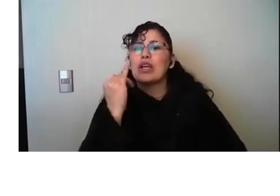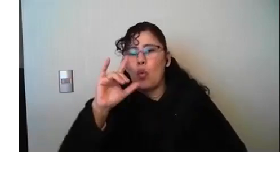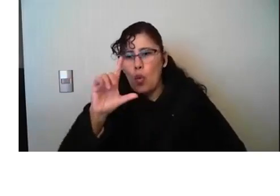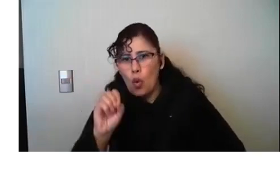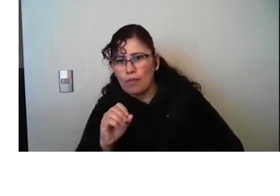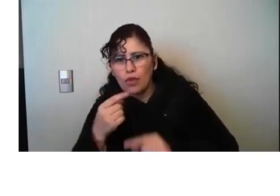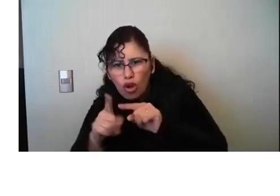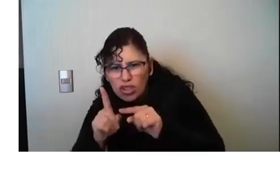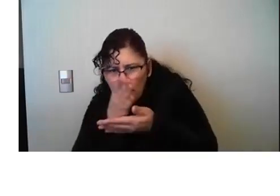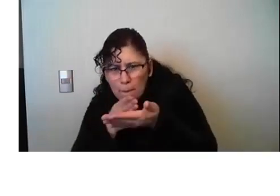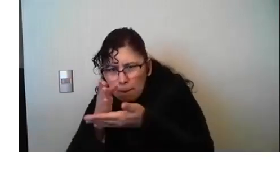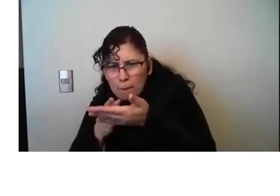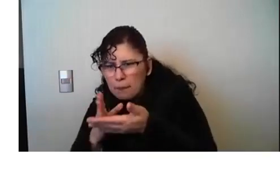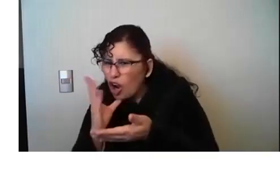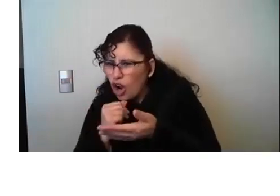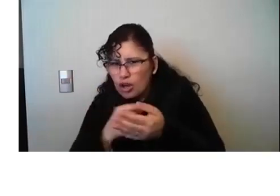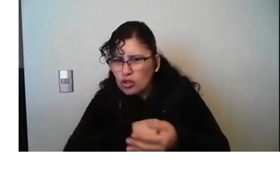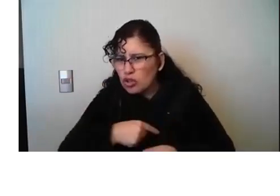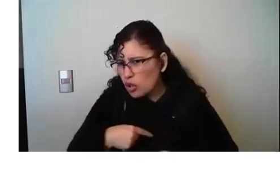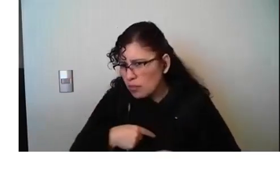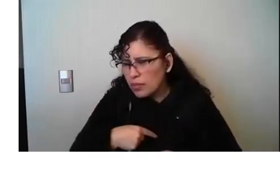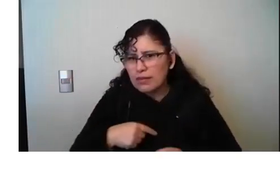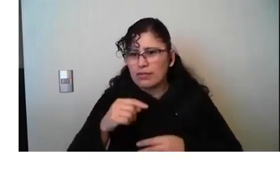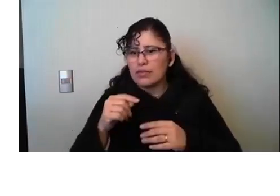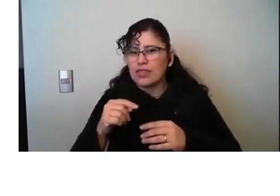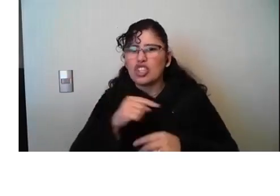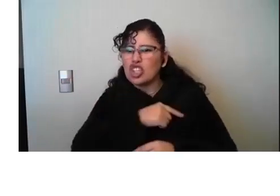están denominadas, que se llaman conductos